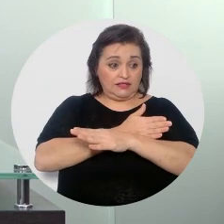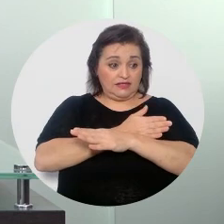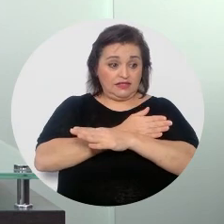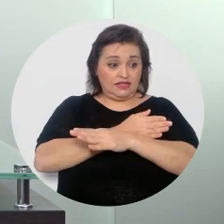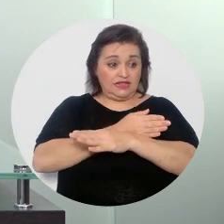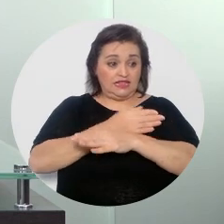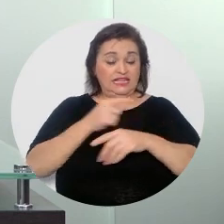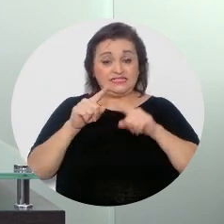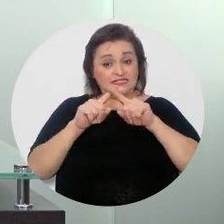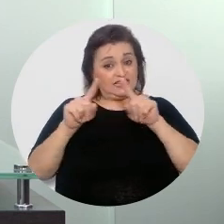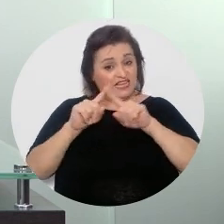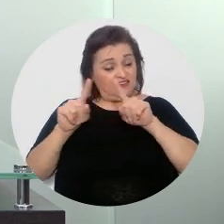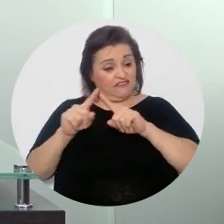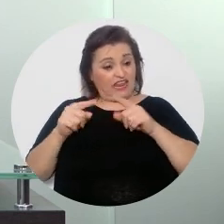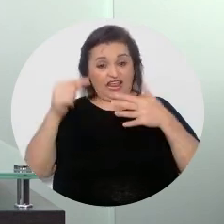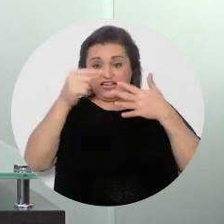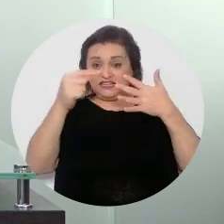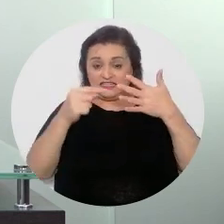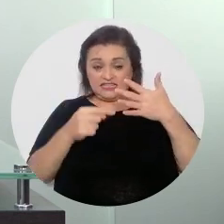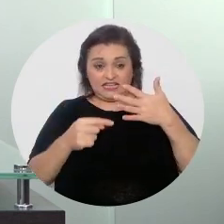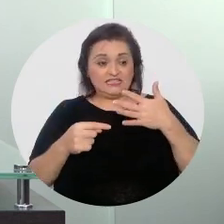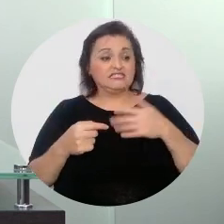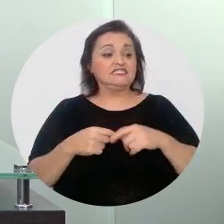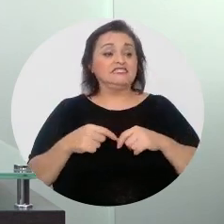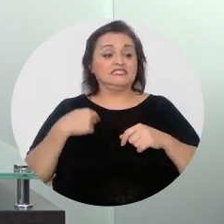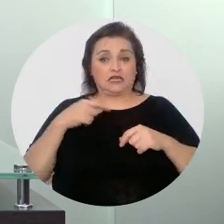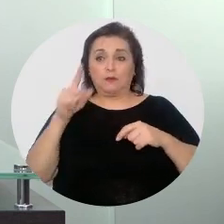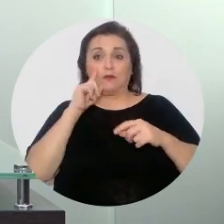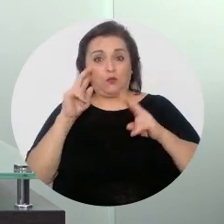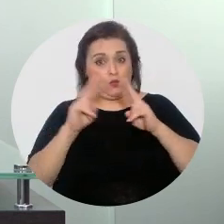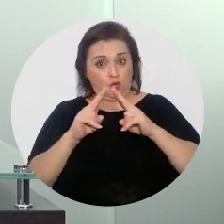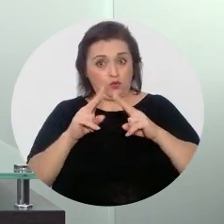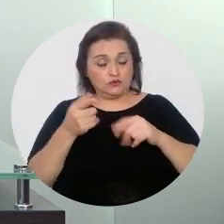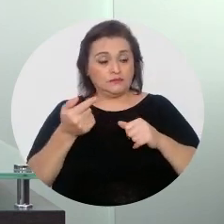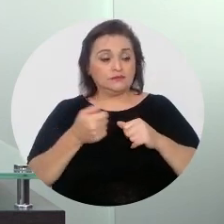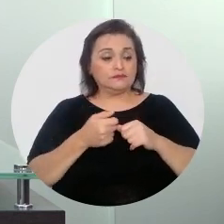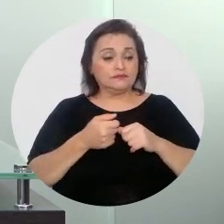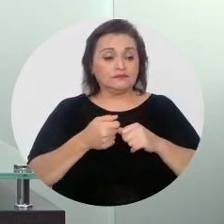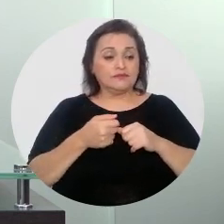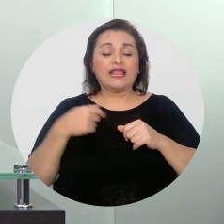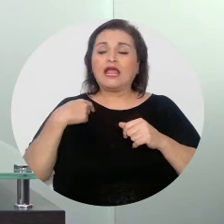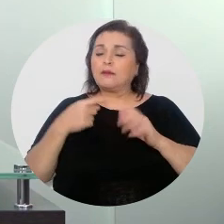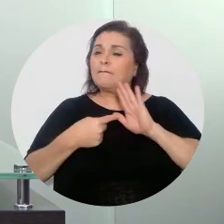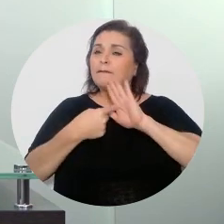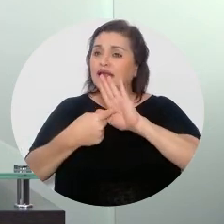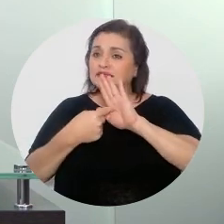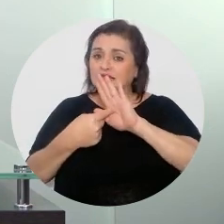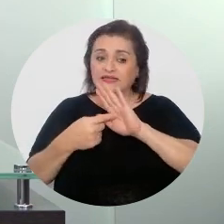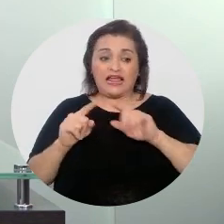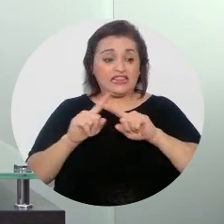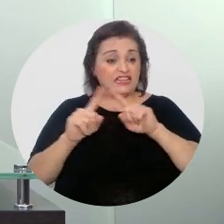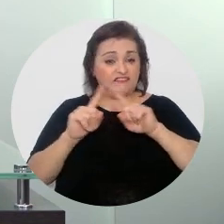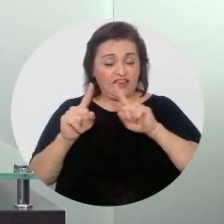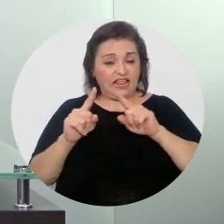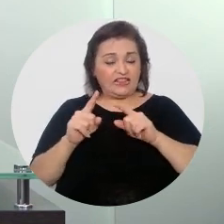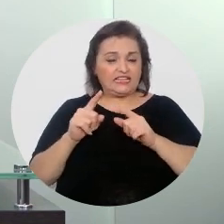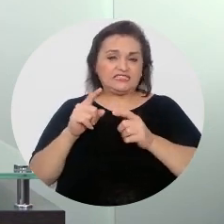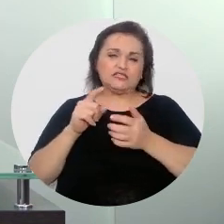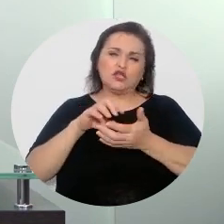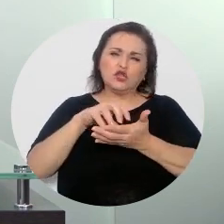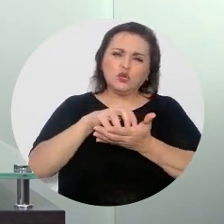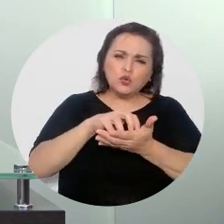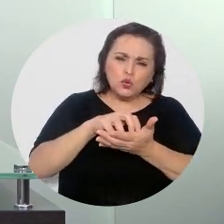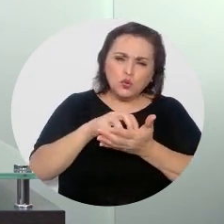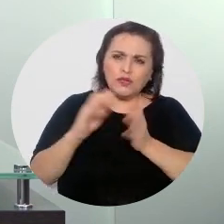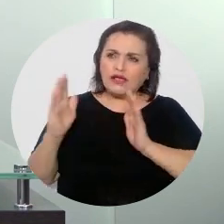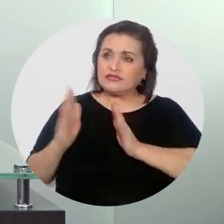señalé anteriormente, una suerte de reforma inacabada, como se conoce, ha venido presentando